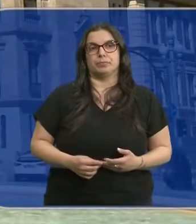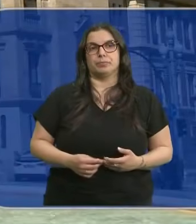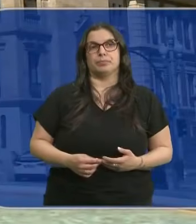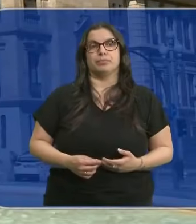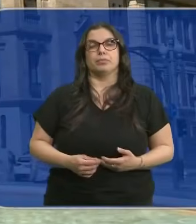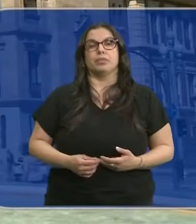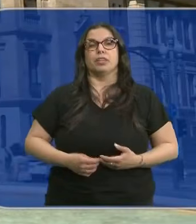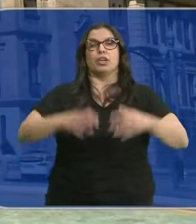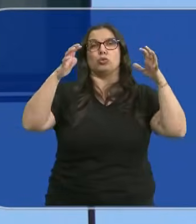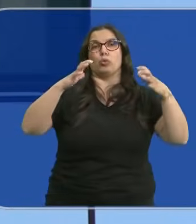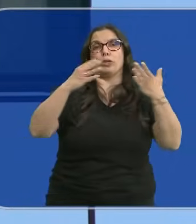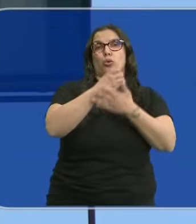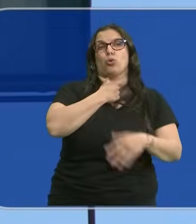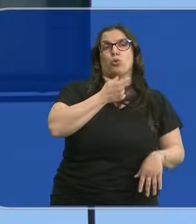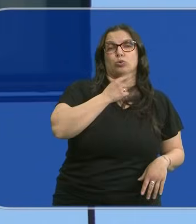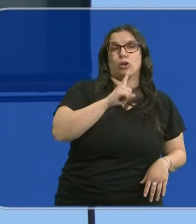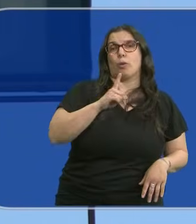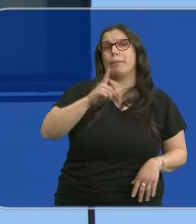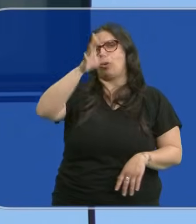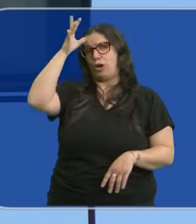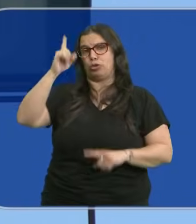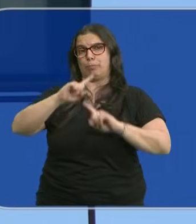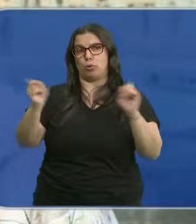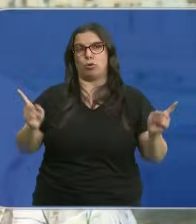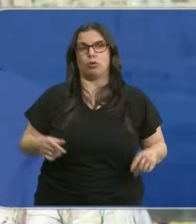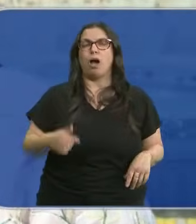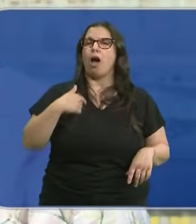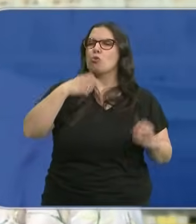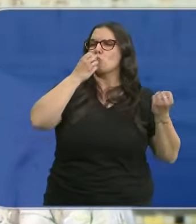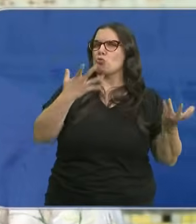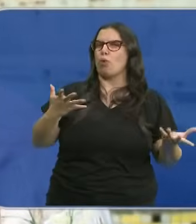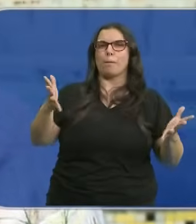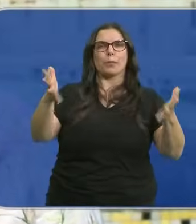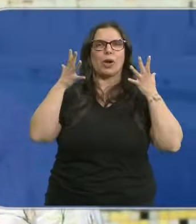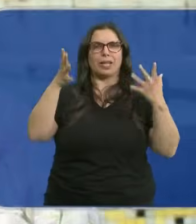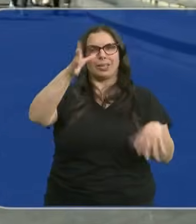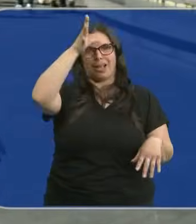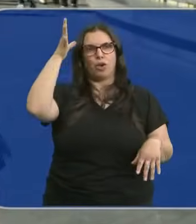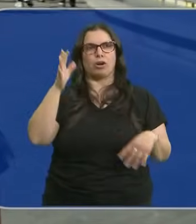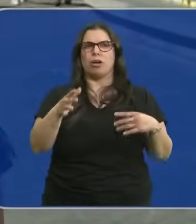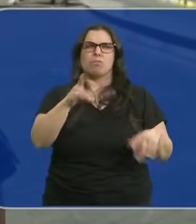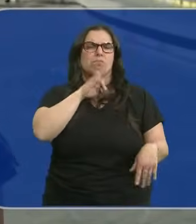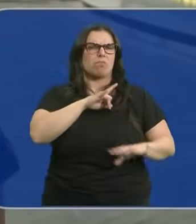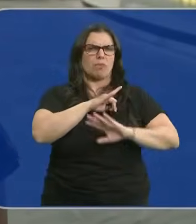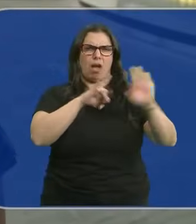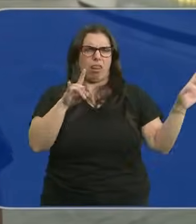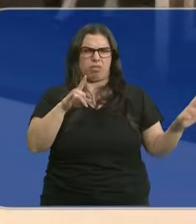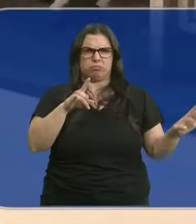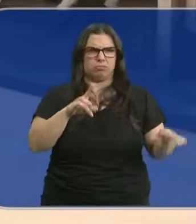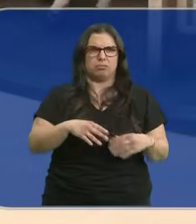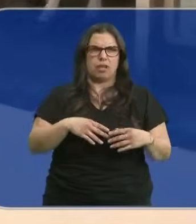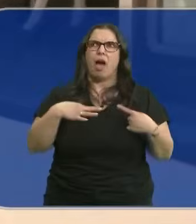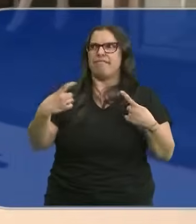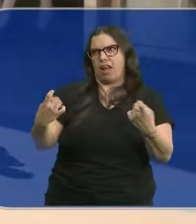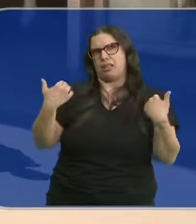Ni llueve a gusto de todos, ni el termómetro satisface a cualquiera. Yo bastante bien, sí, me encanta el calor. Pues muy mal, la verdad es que muy mal.